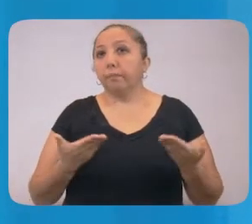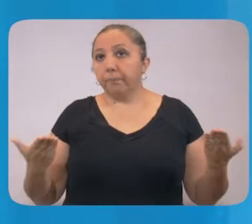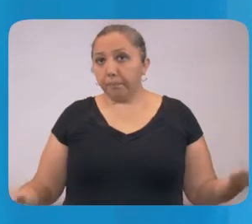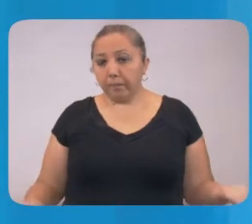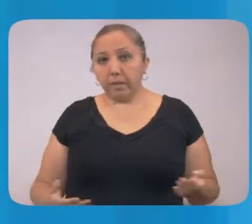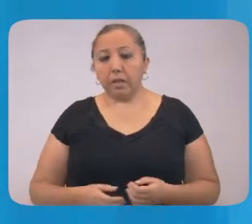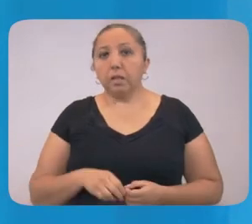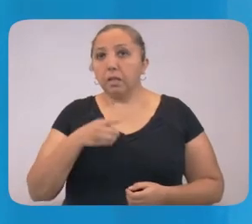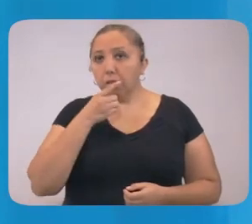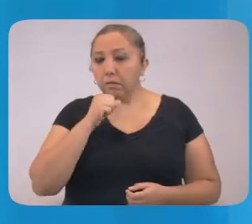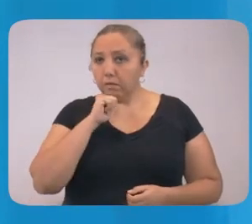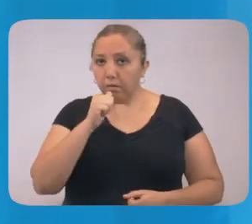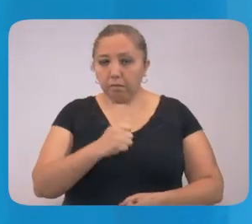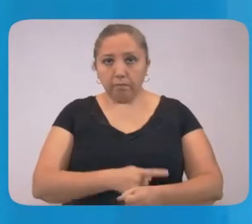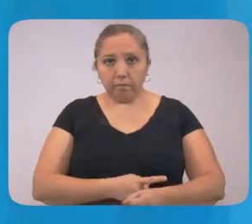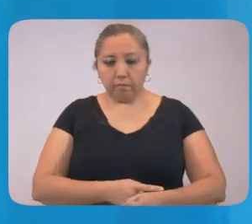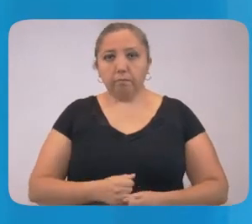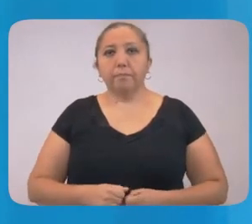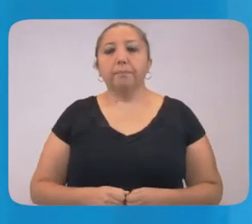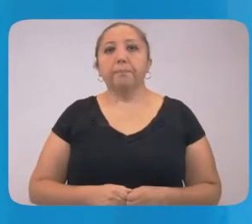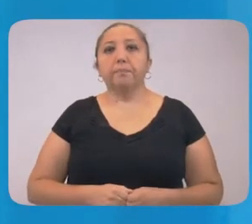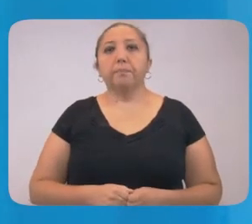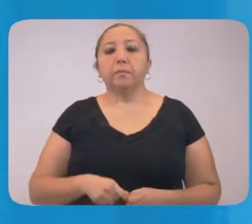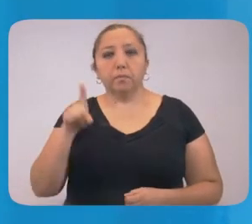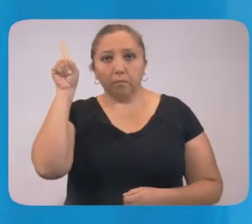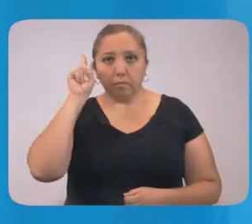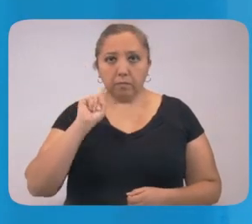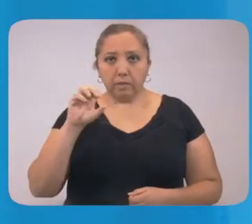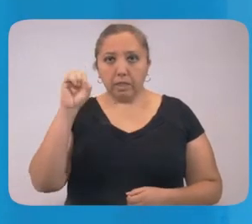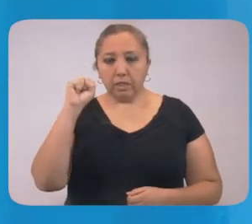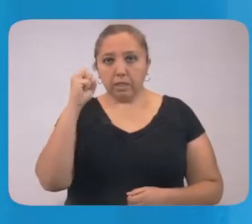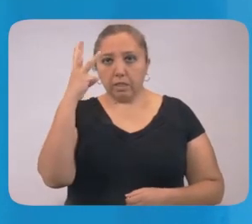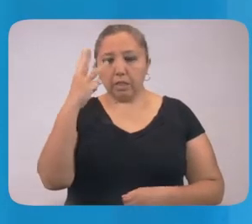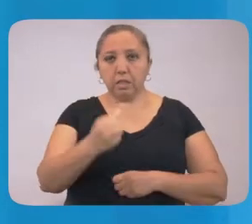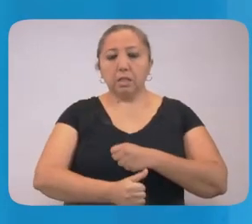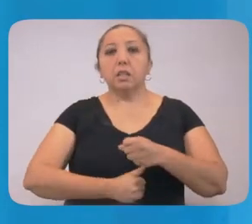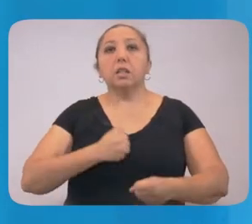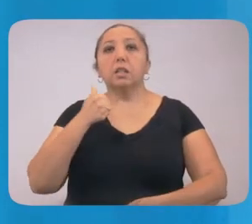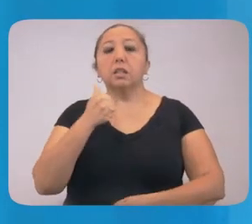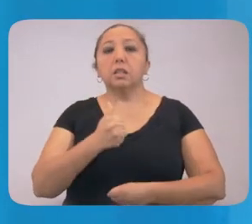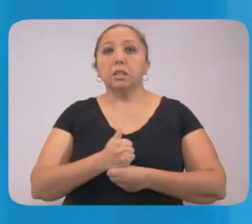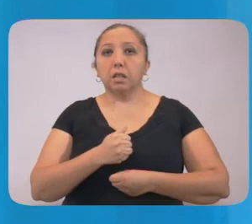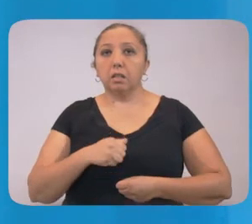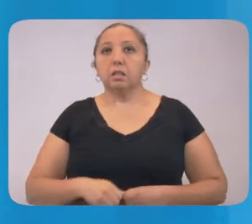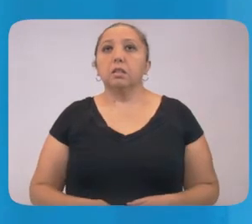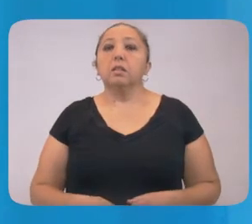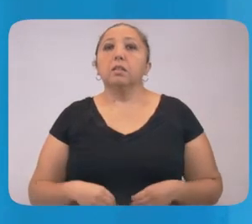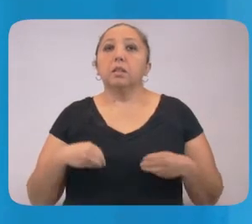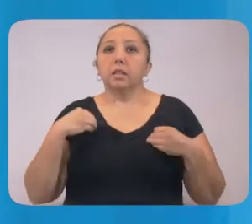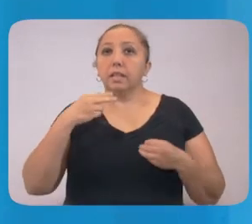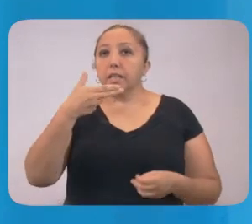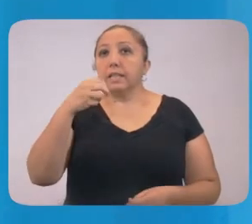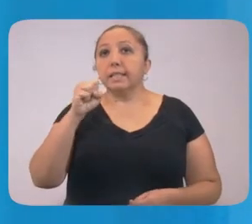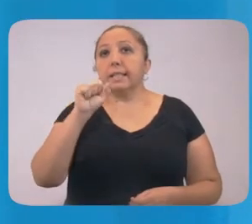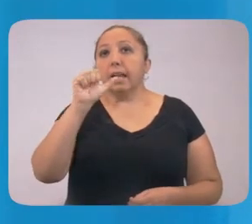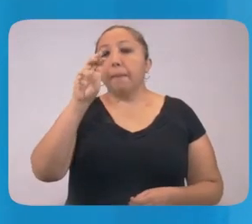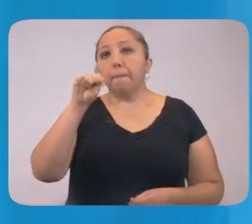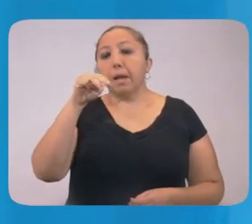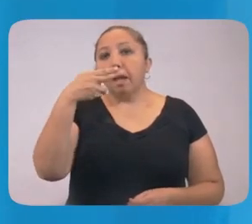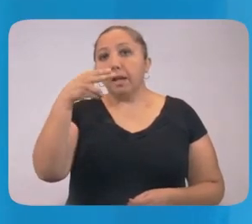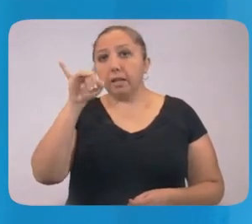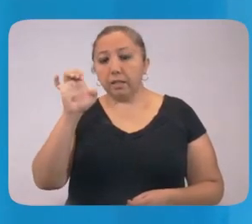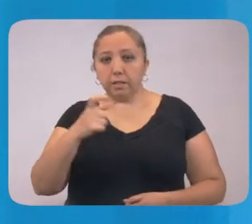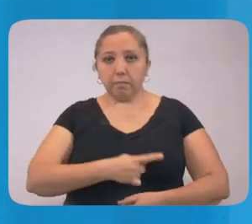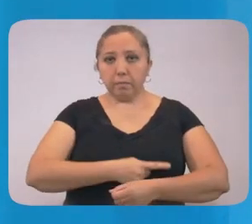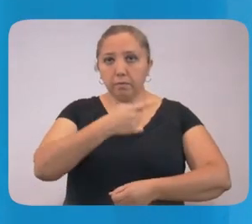momento se reportan asintomáticas mujer de 63 años de edad originario y residente de esta ma jin con